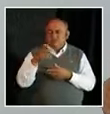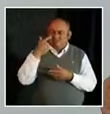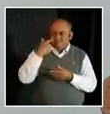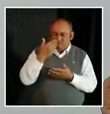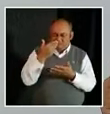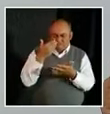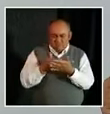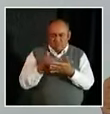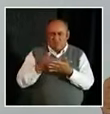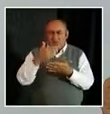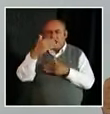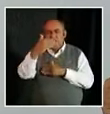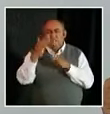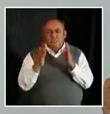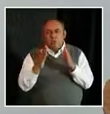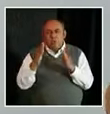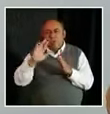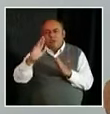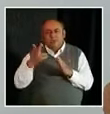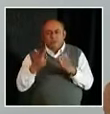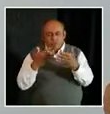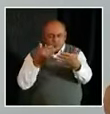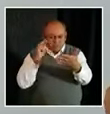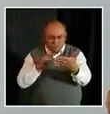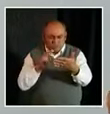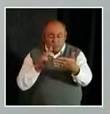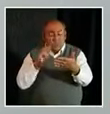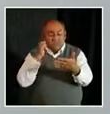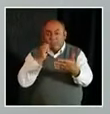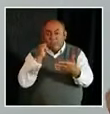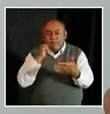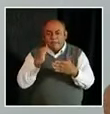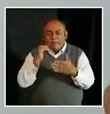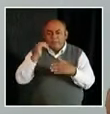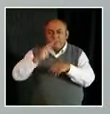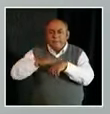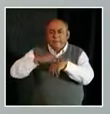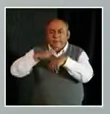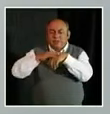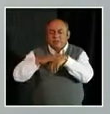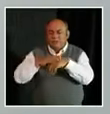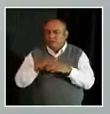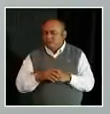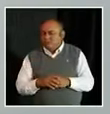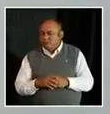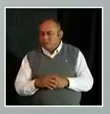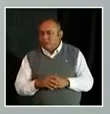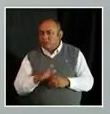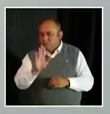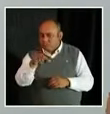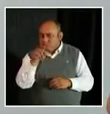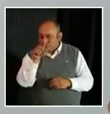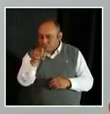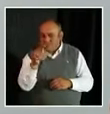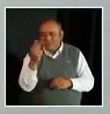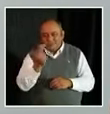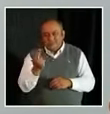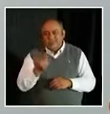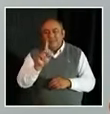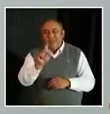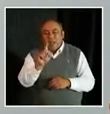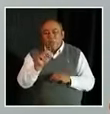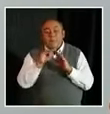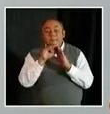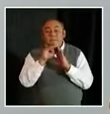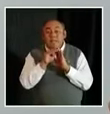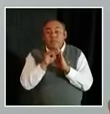su tarifa año con año se ha incrementado, nuestra invitación es a que reduzcan su consumo para